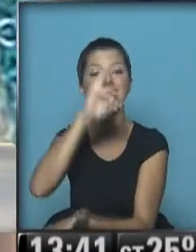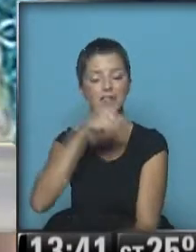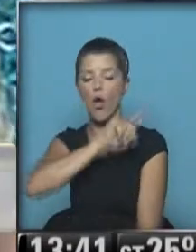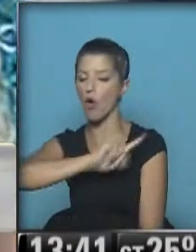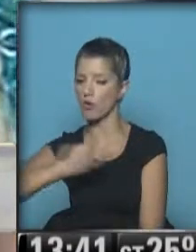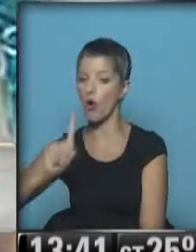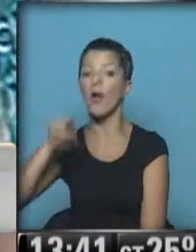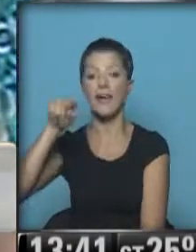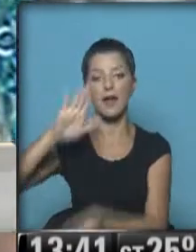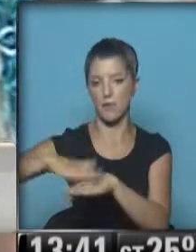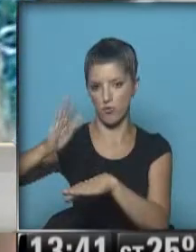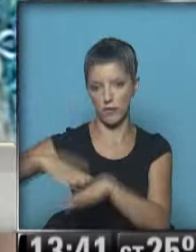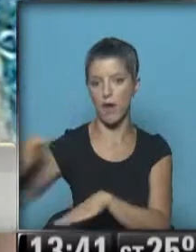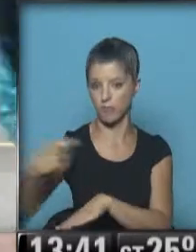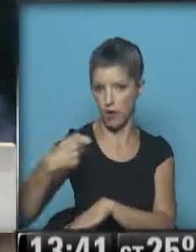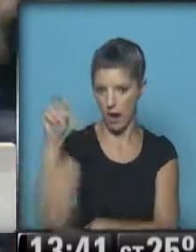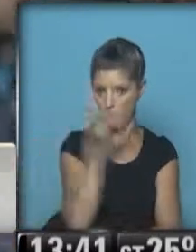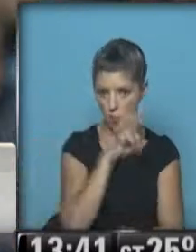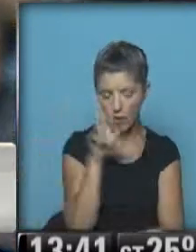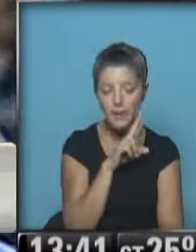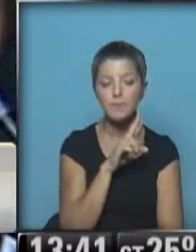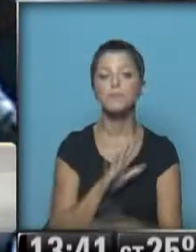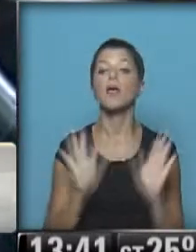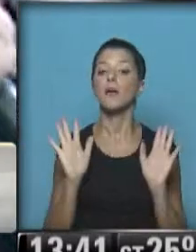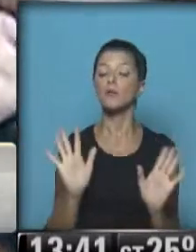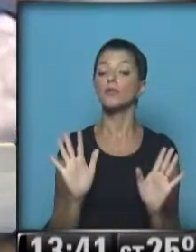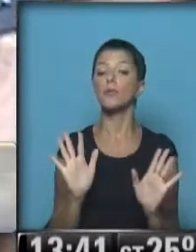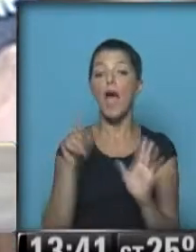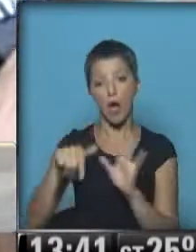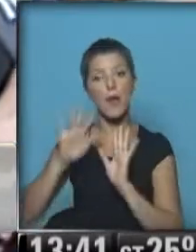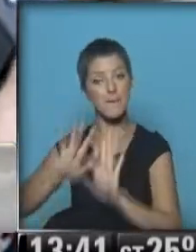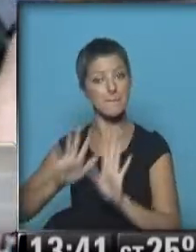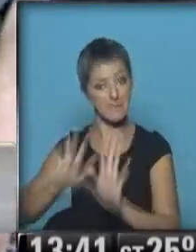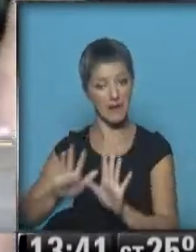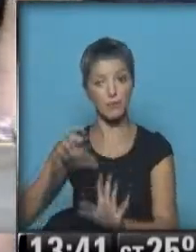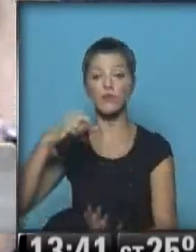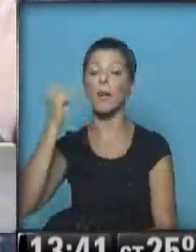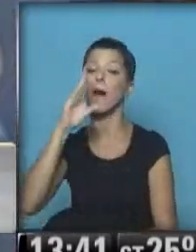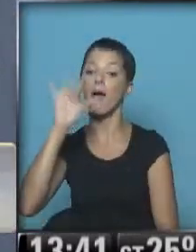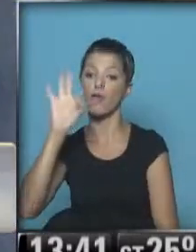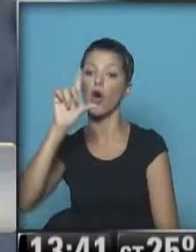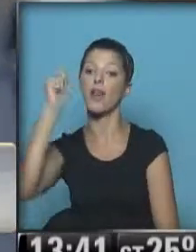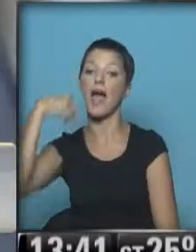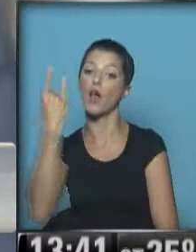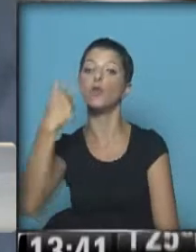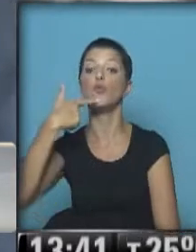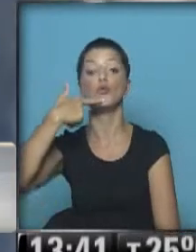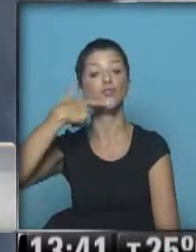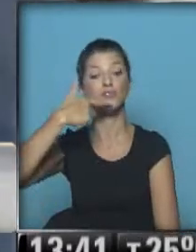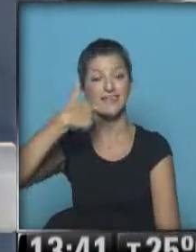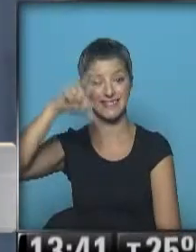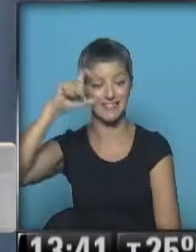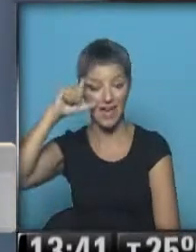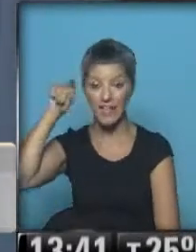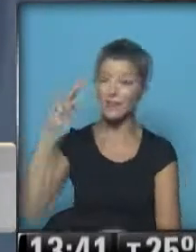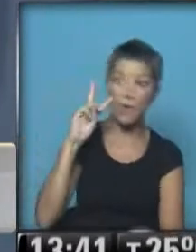de esto mismo. Lo cierto es que en este momento estamos esperando a Pablo Lanusse, que se está acercando aquí para ver